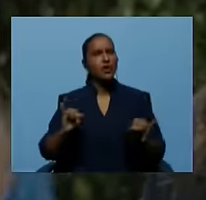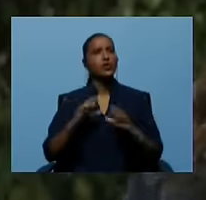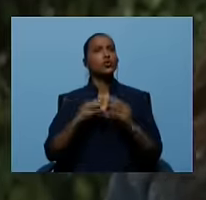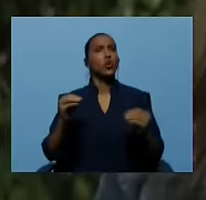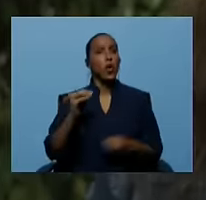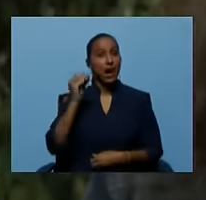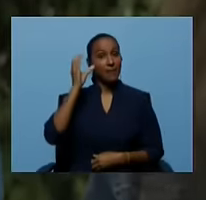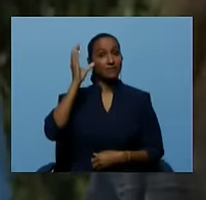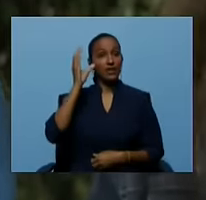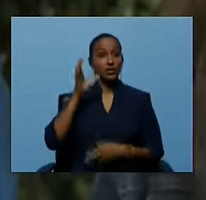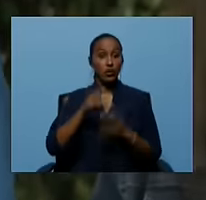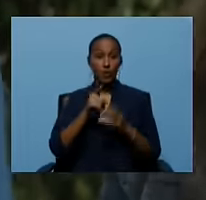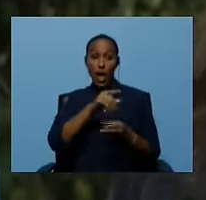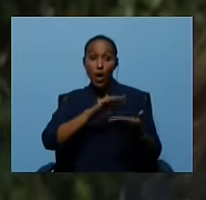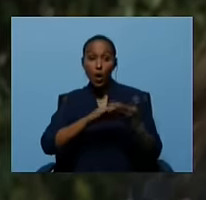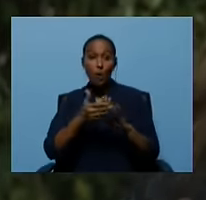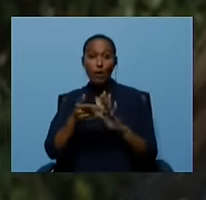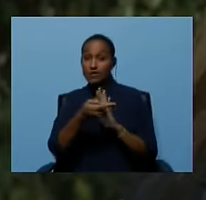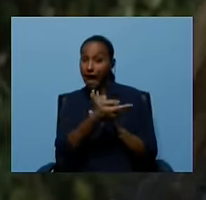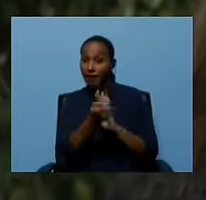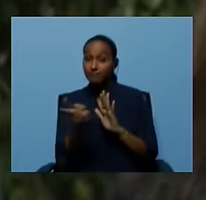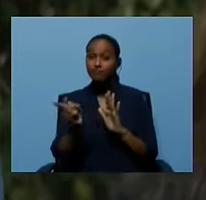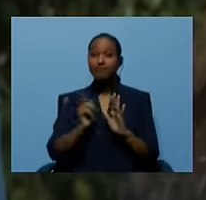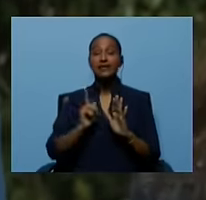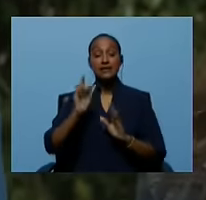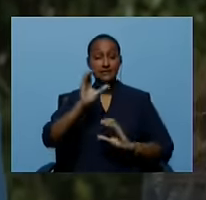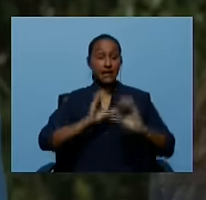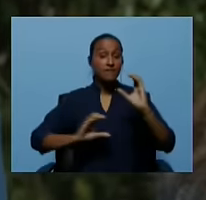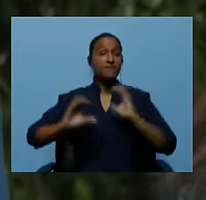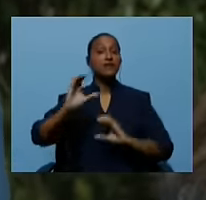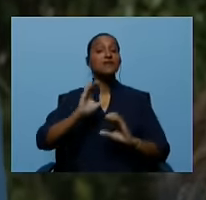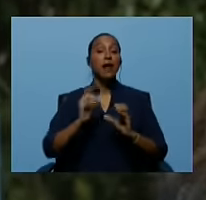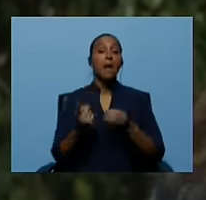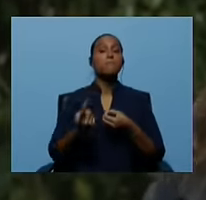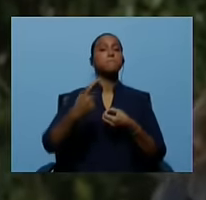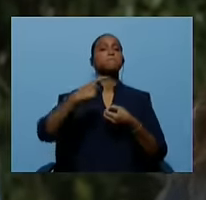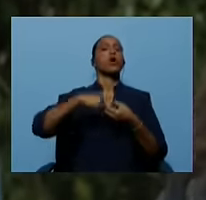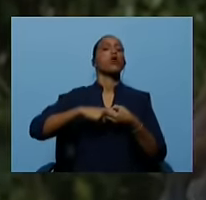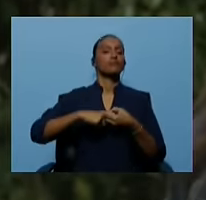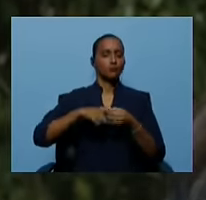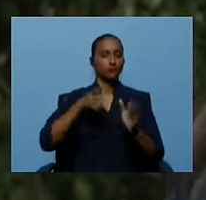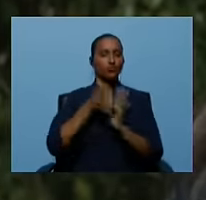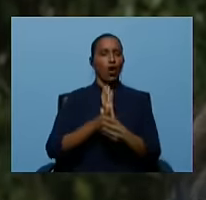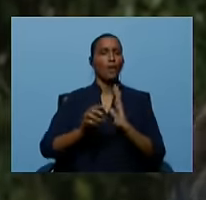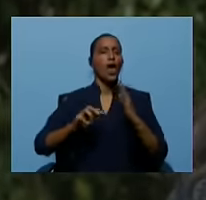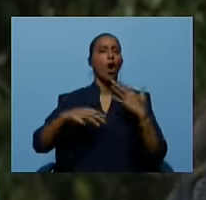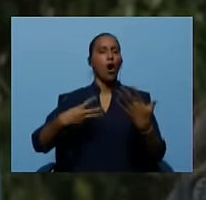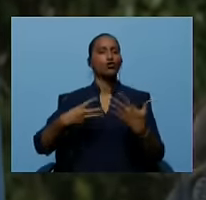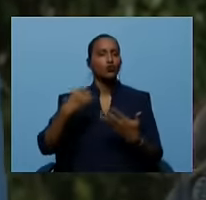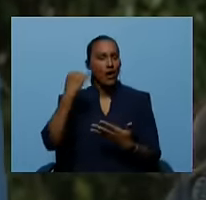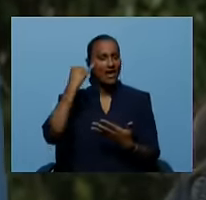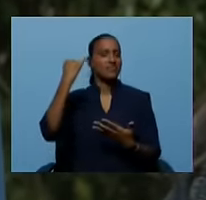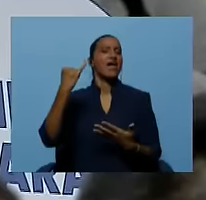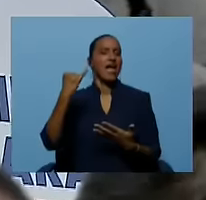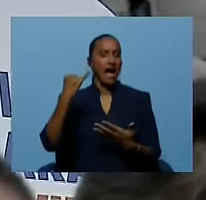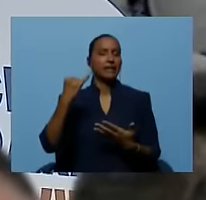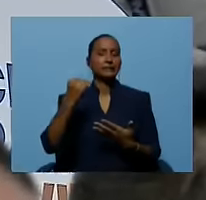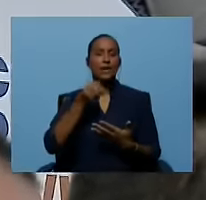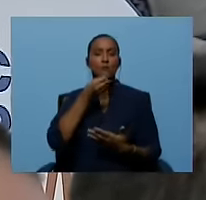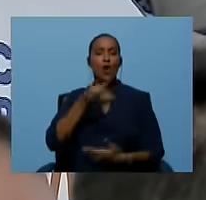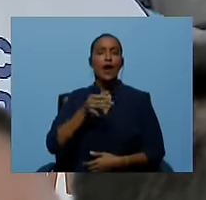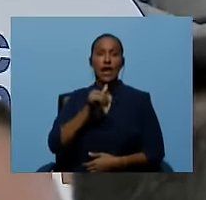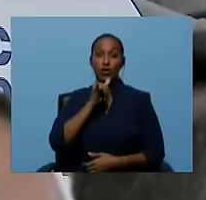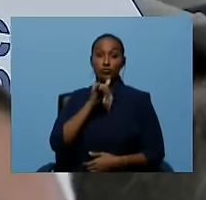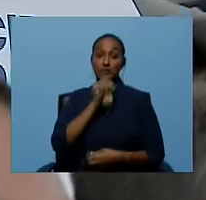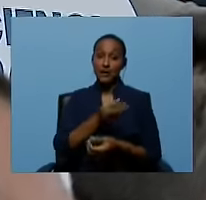la comunidad científica, que hoy se concatena con los 18 motores productivos del país, creo que es extraordinario, una muy buena noticia, presidente, sobre